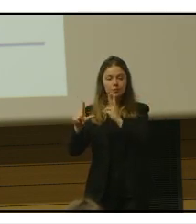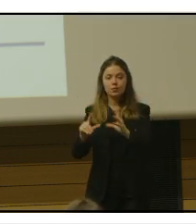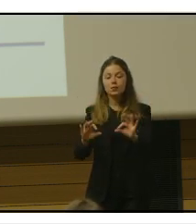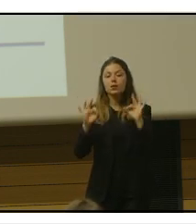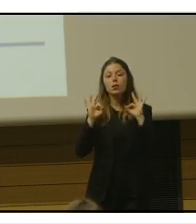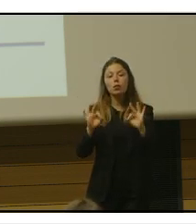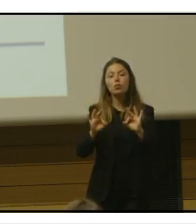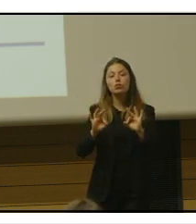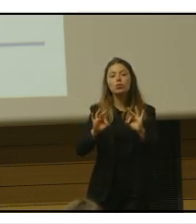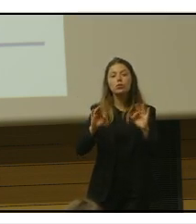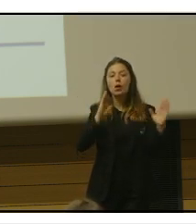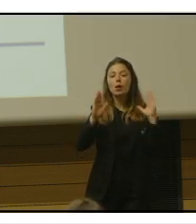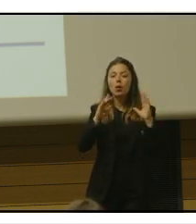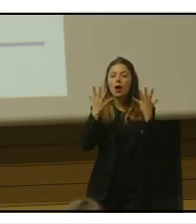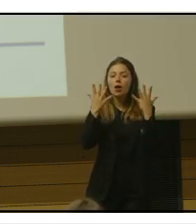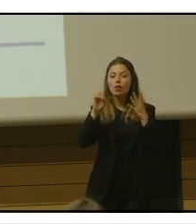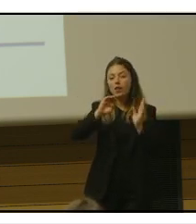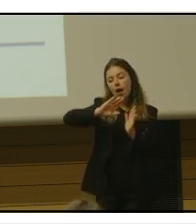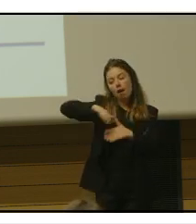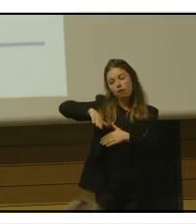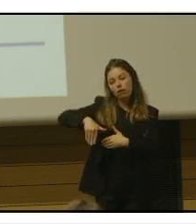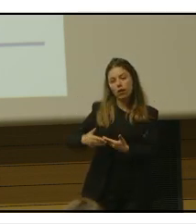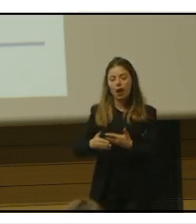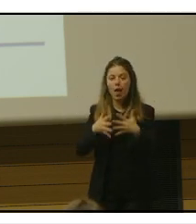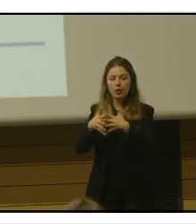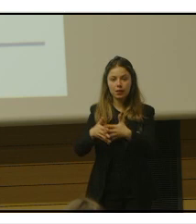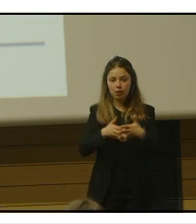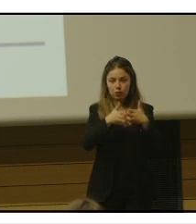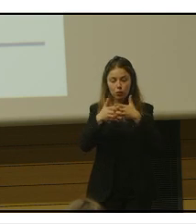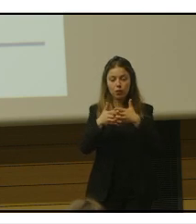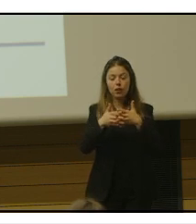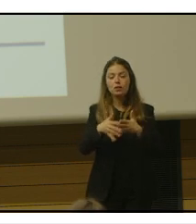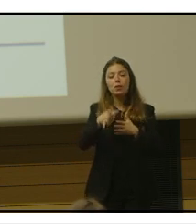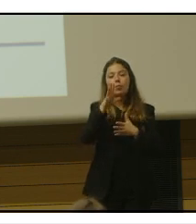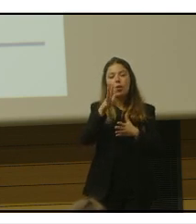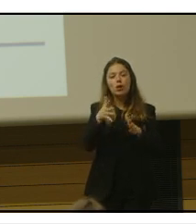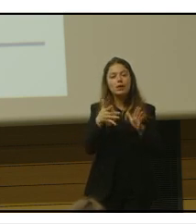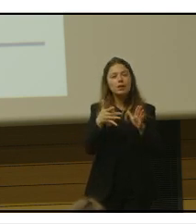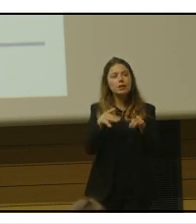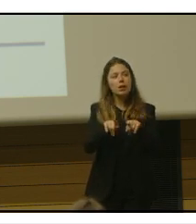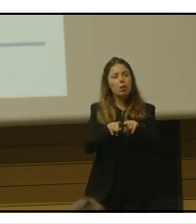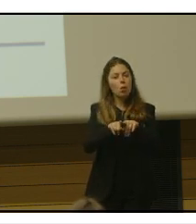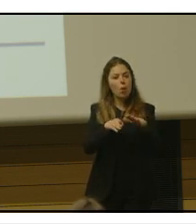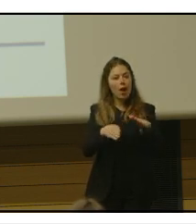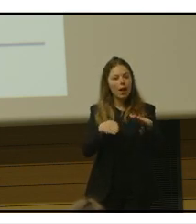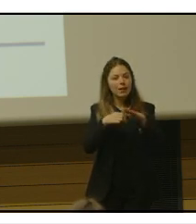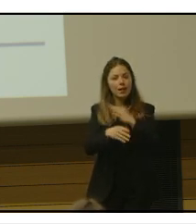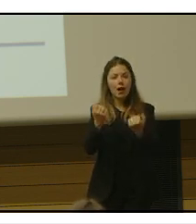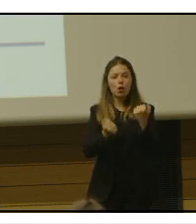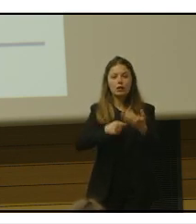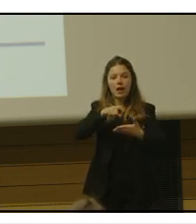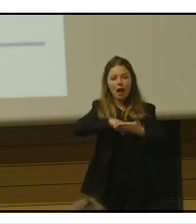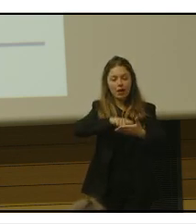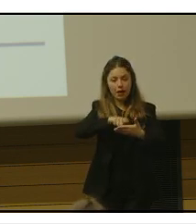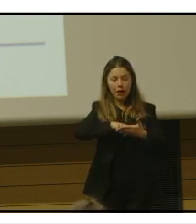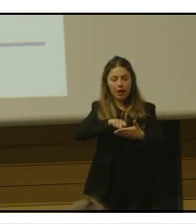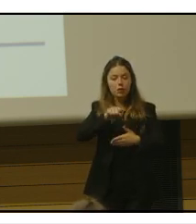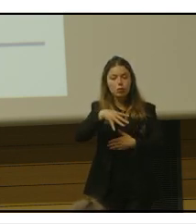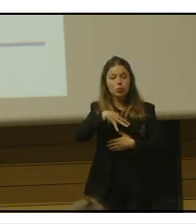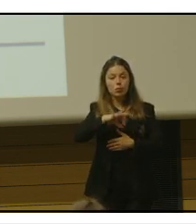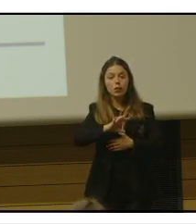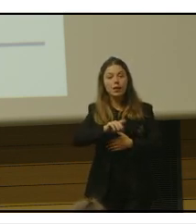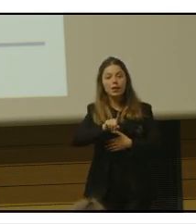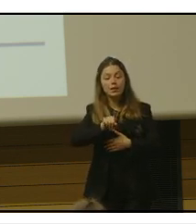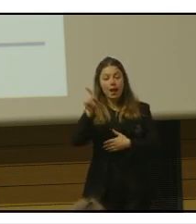años 90 en Estados Unidos. Bueno, pues yo creo que era en la entrada de un sitio donde se alquilaban coches, y allí